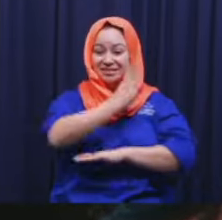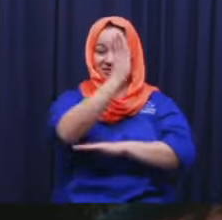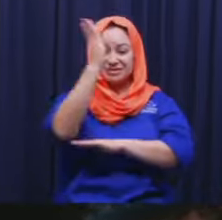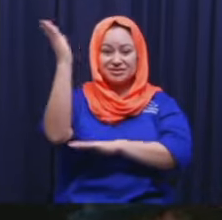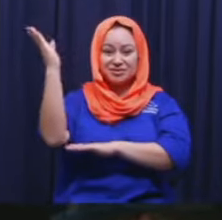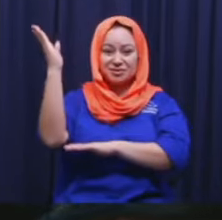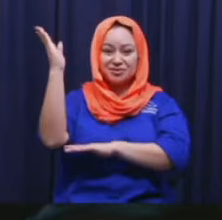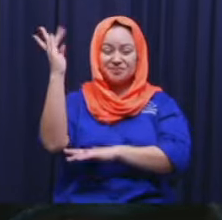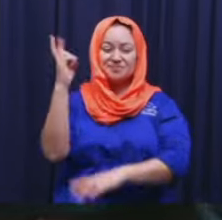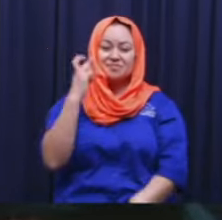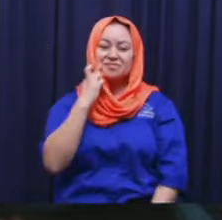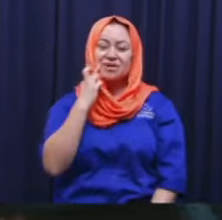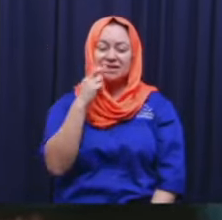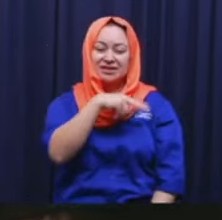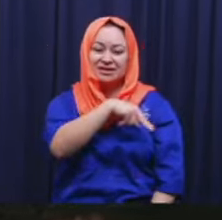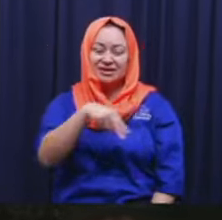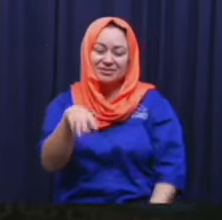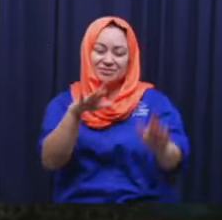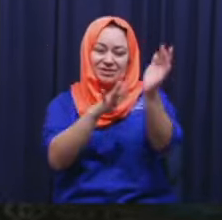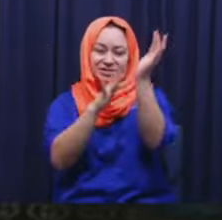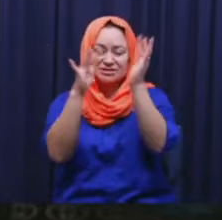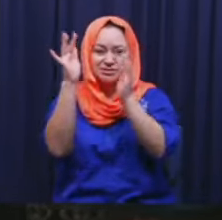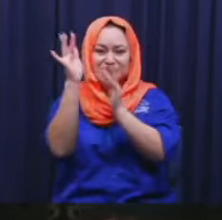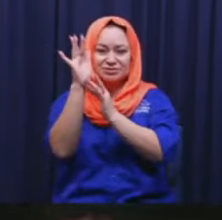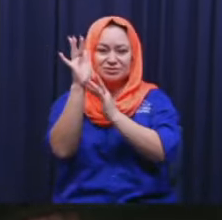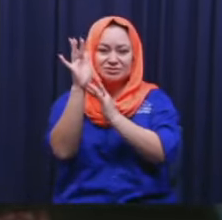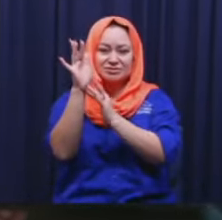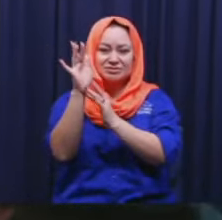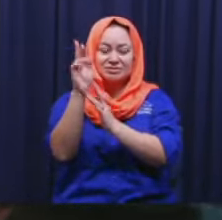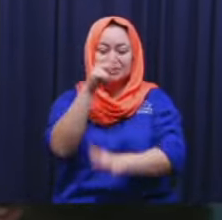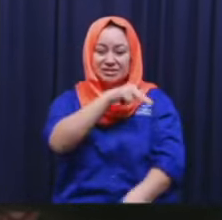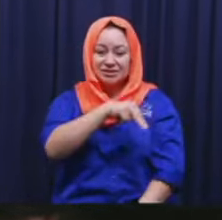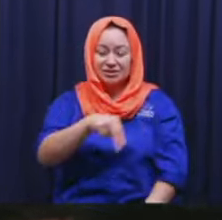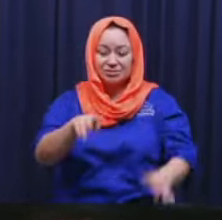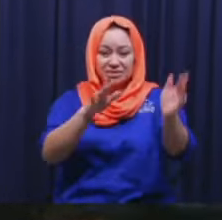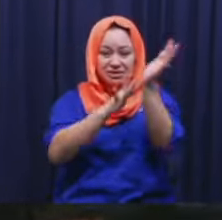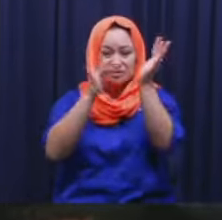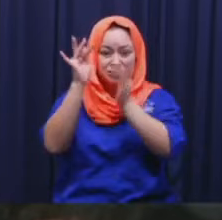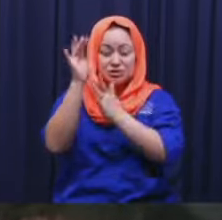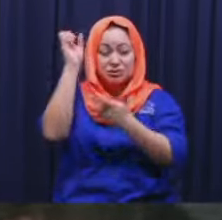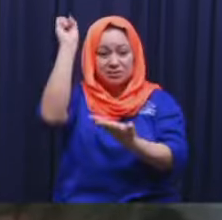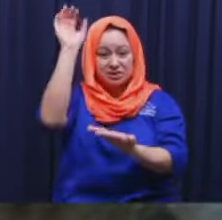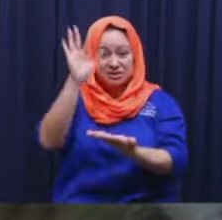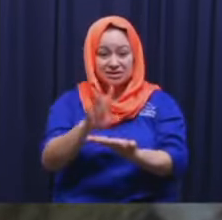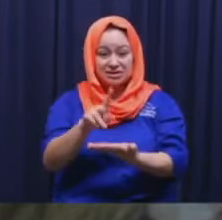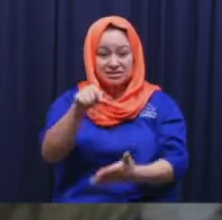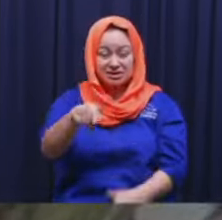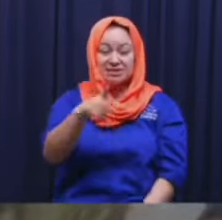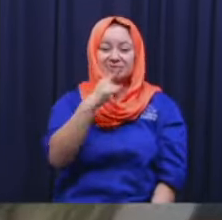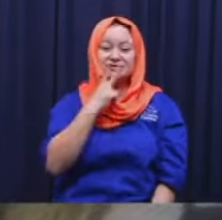Padre, en el nombre de Jesús. En el nombre de Jesús, bendice a tus hijos, Señor.